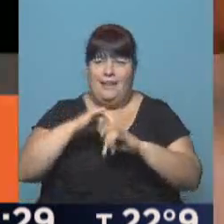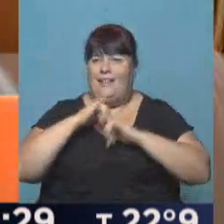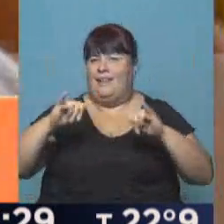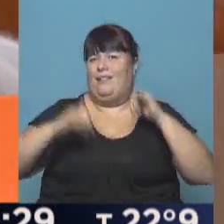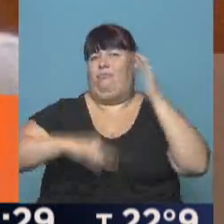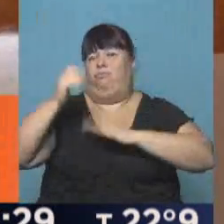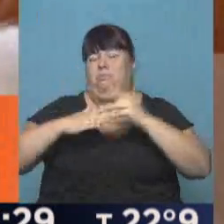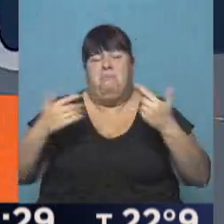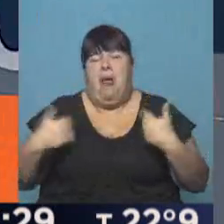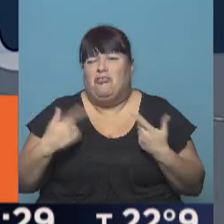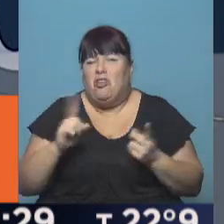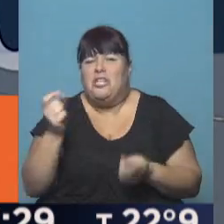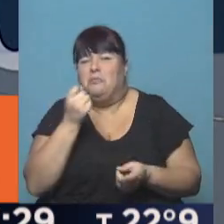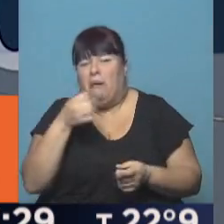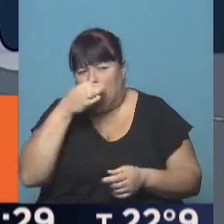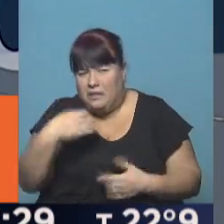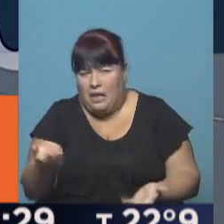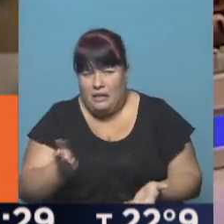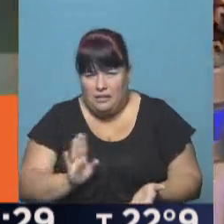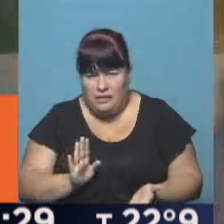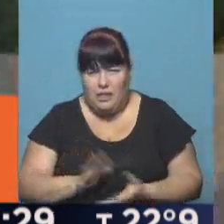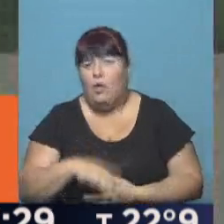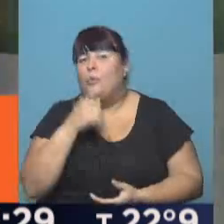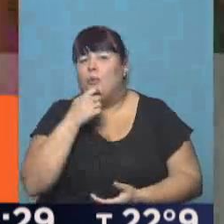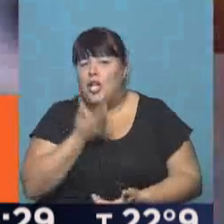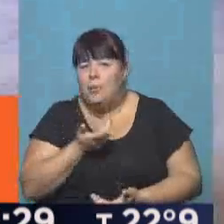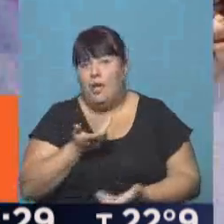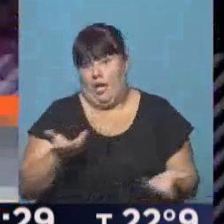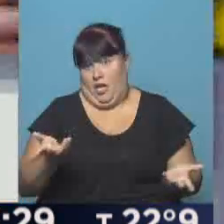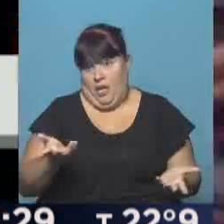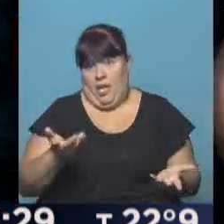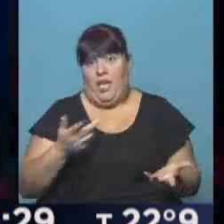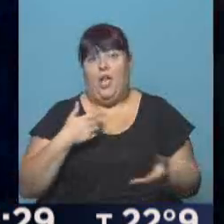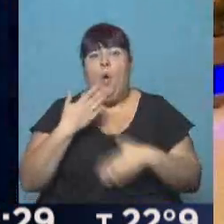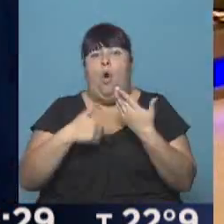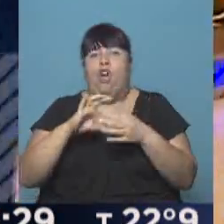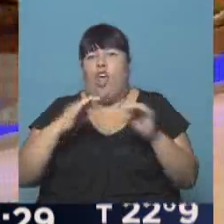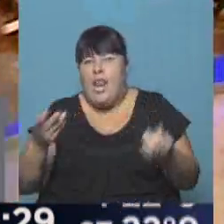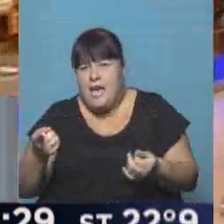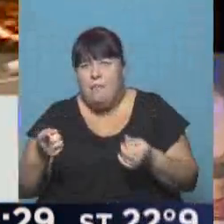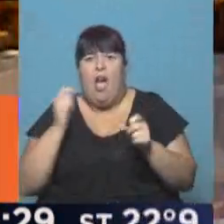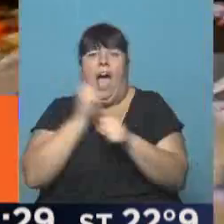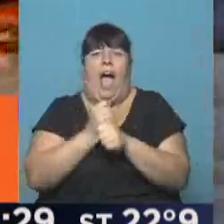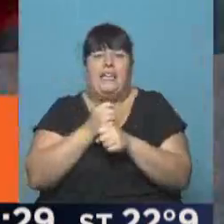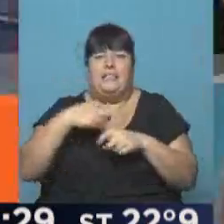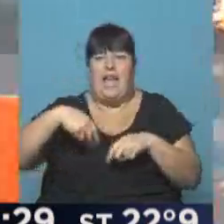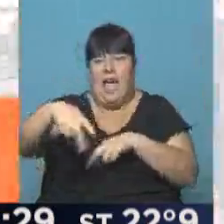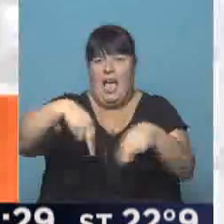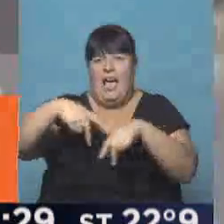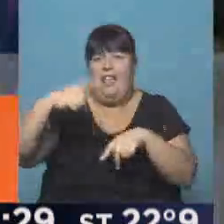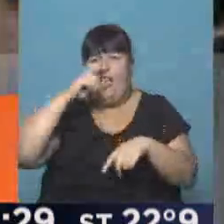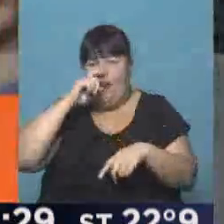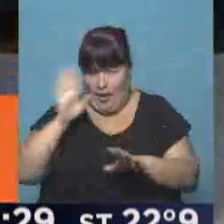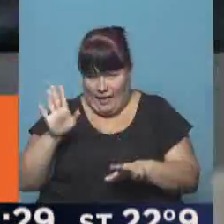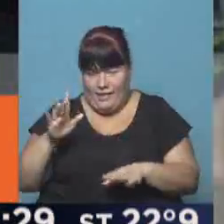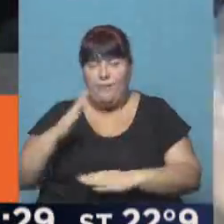de grandes obras que para nosotros no son prioridad por ejemplo en los juegos olímpicos hasta la apertura lización de corrientes